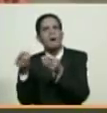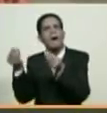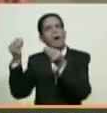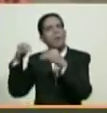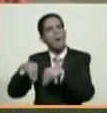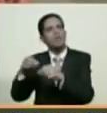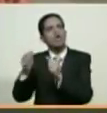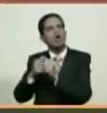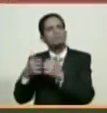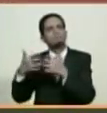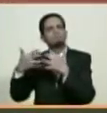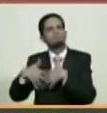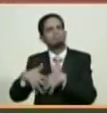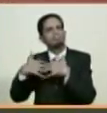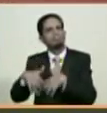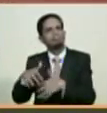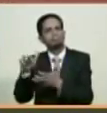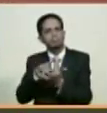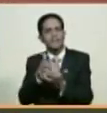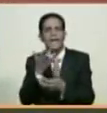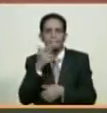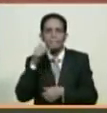agroindustria. Hoy hay reuniones